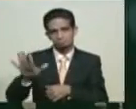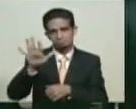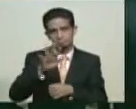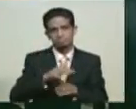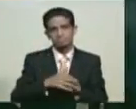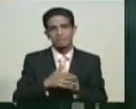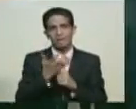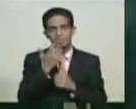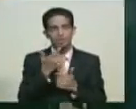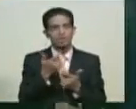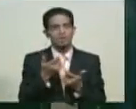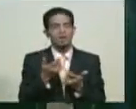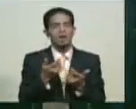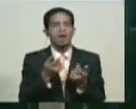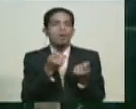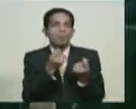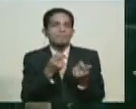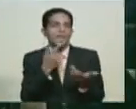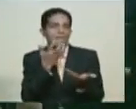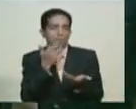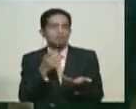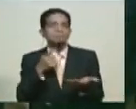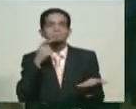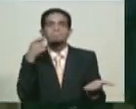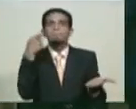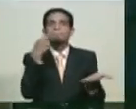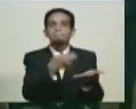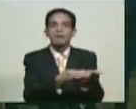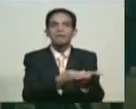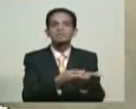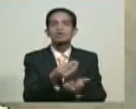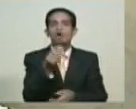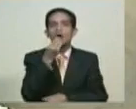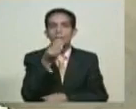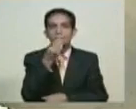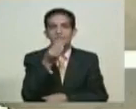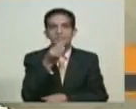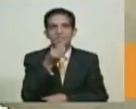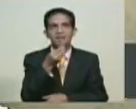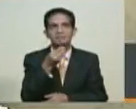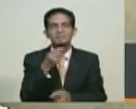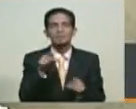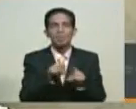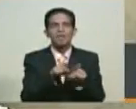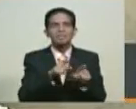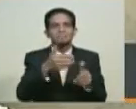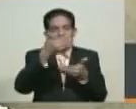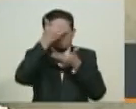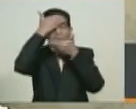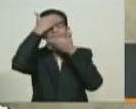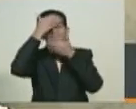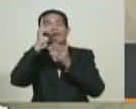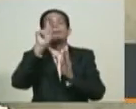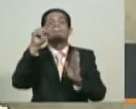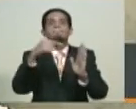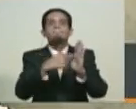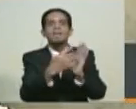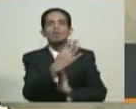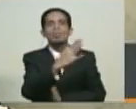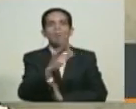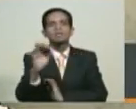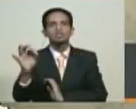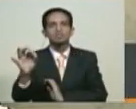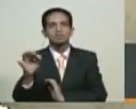Contra las cuentas públicas para pagar medicina, alimentos. Nos tienen secuestrado 1.400 millones de dólares en